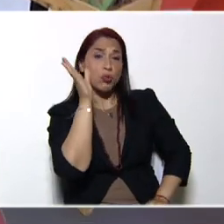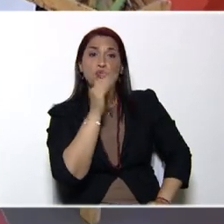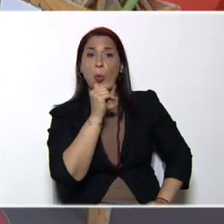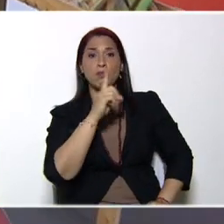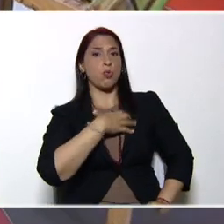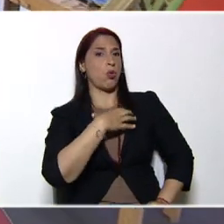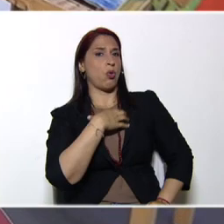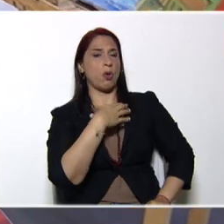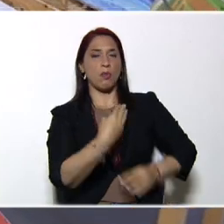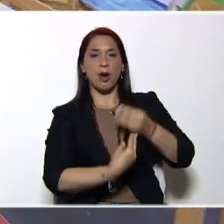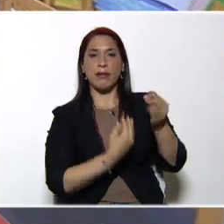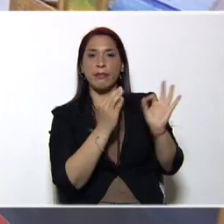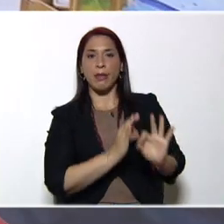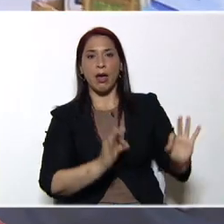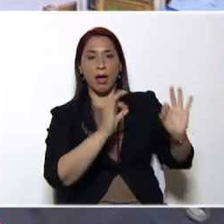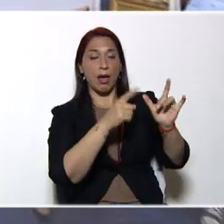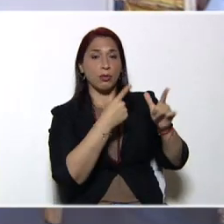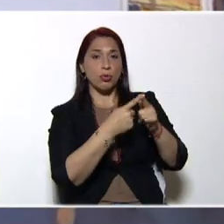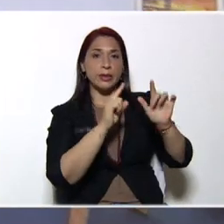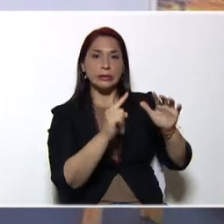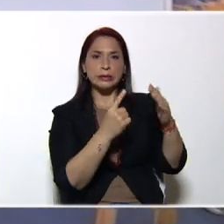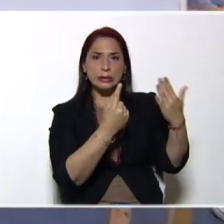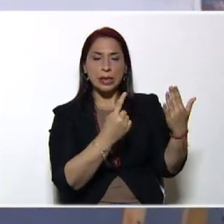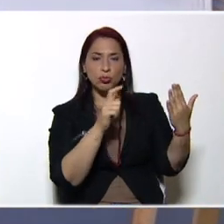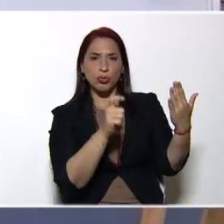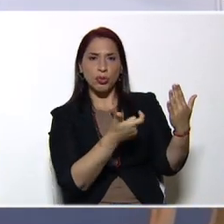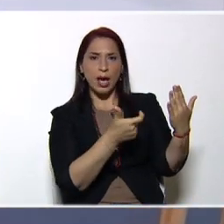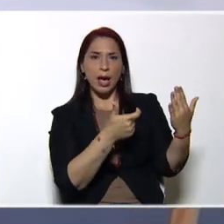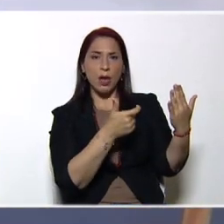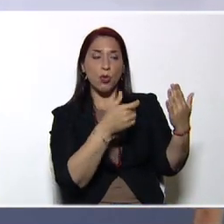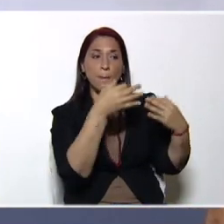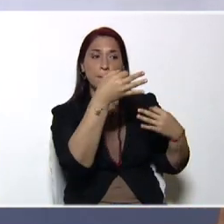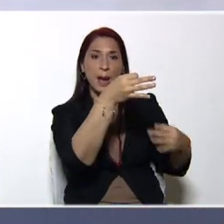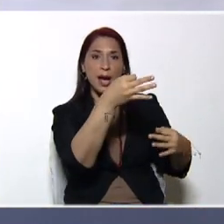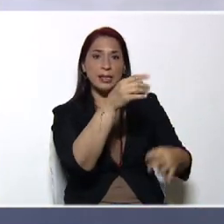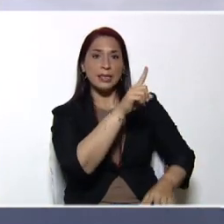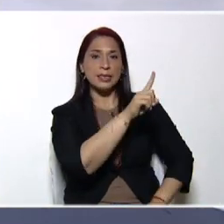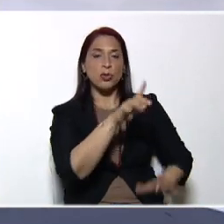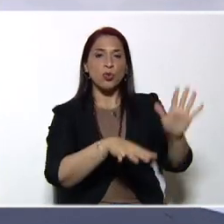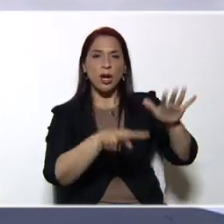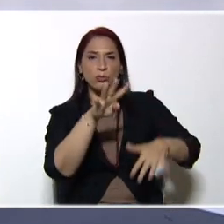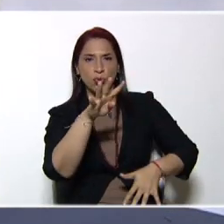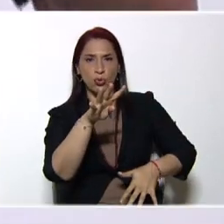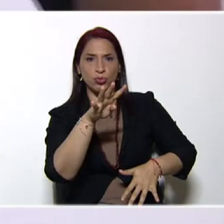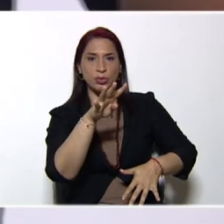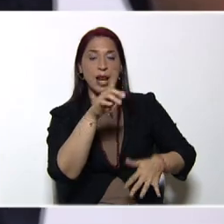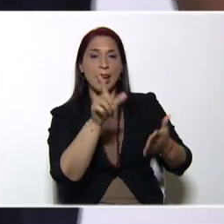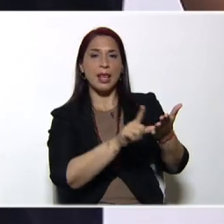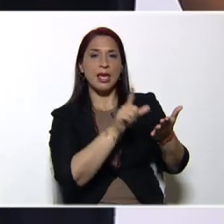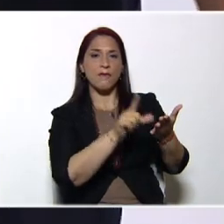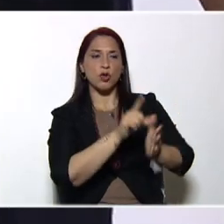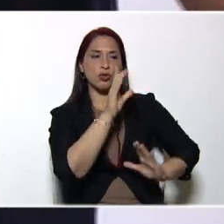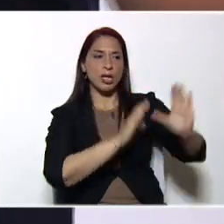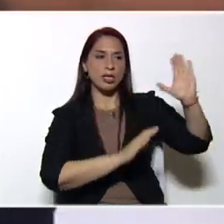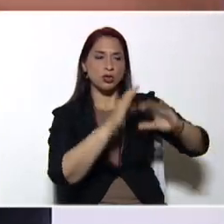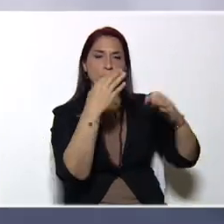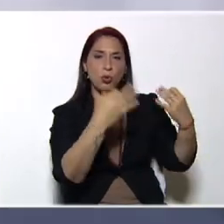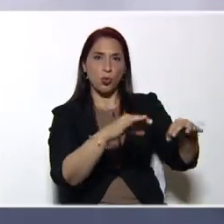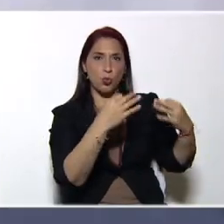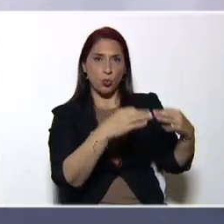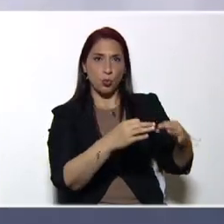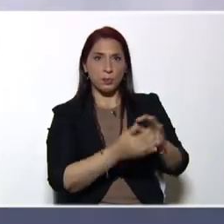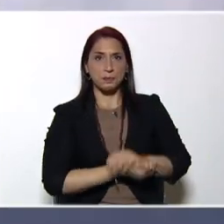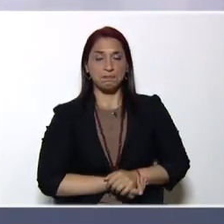hacer nada. Entonces, de sexto grado, la página 114 del libro de Ciencias Naturales, de sexto grado.